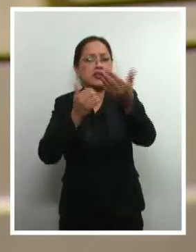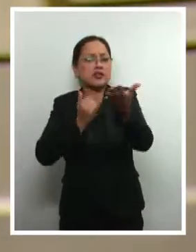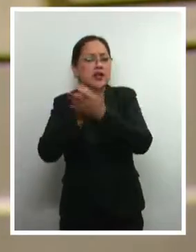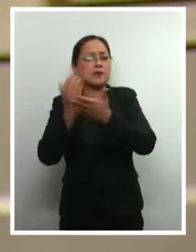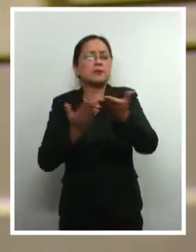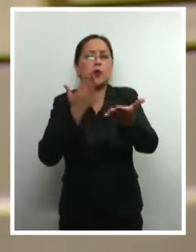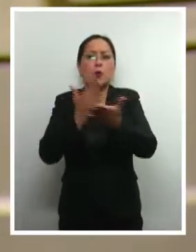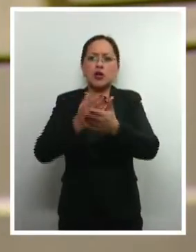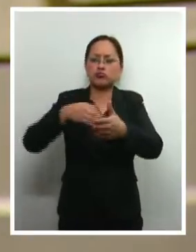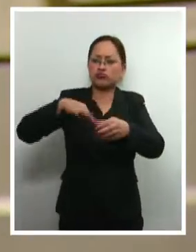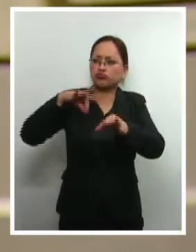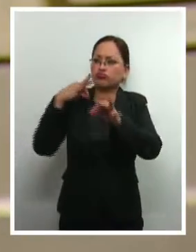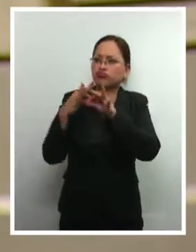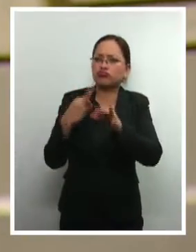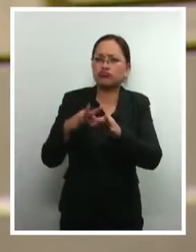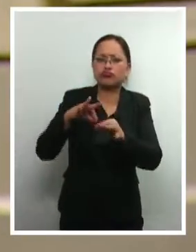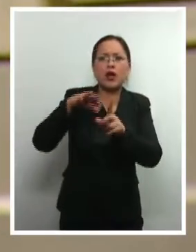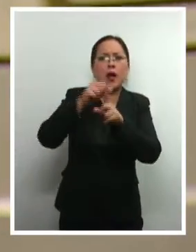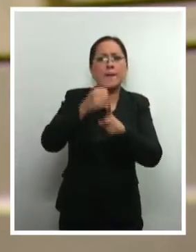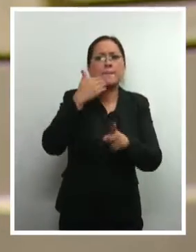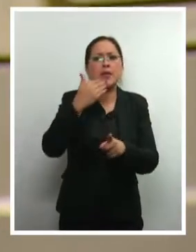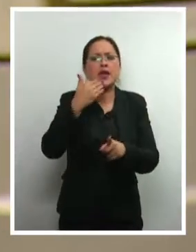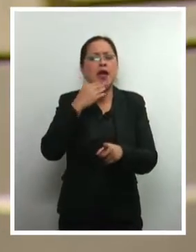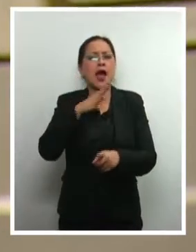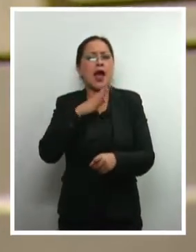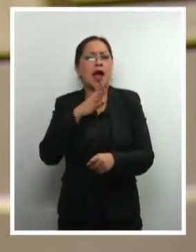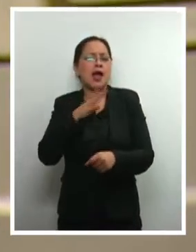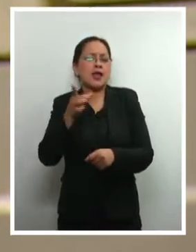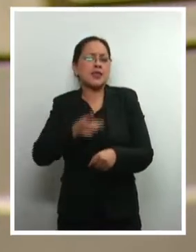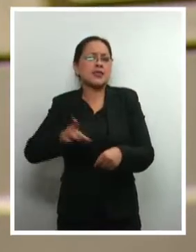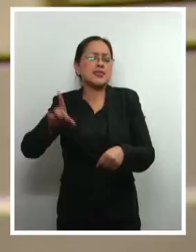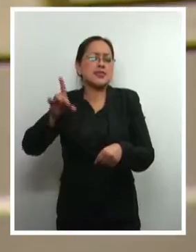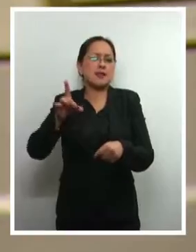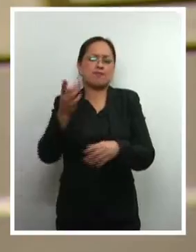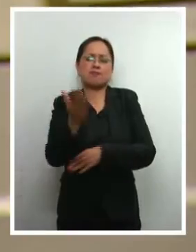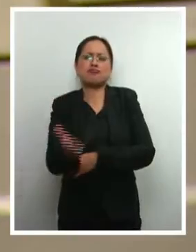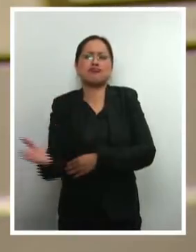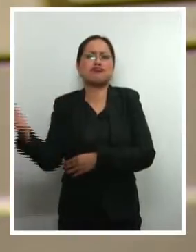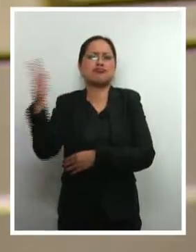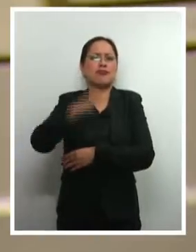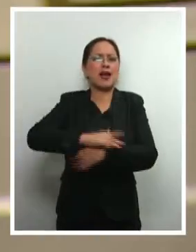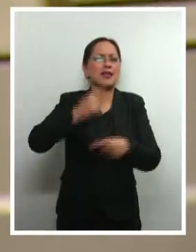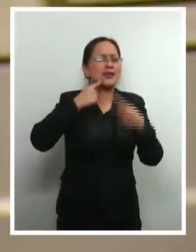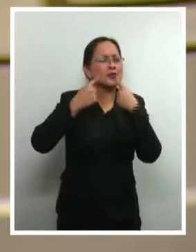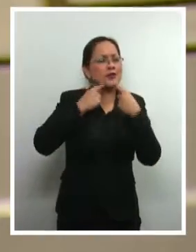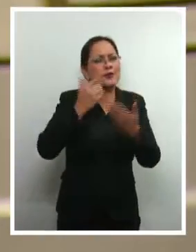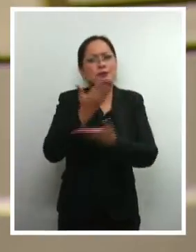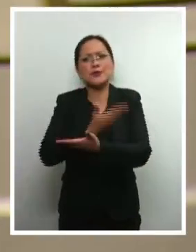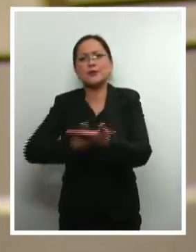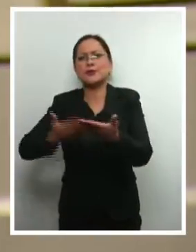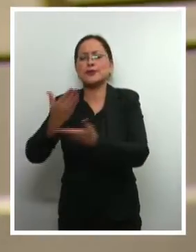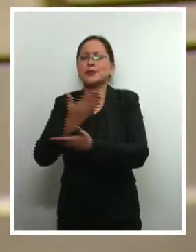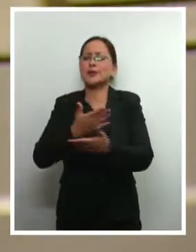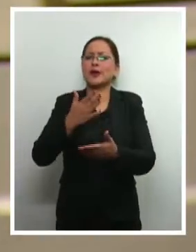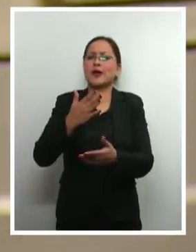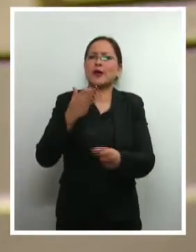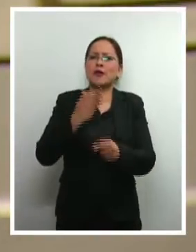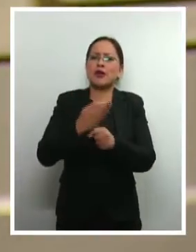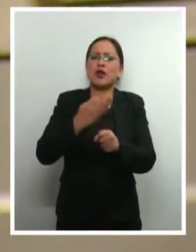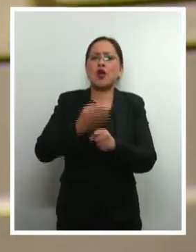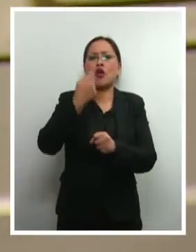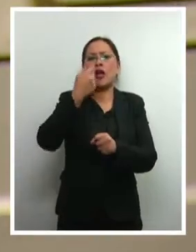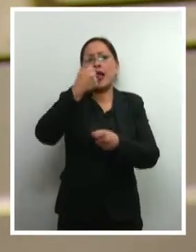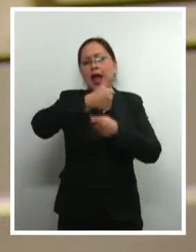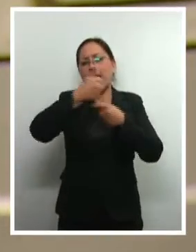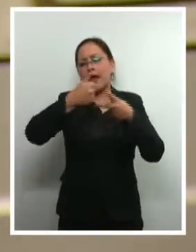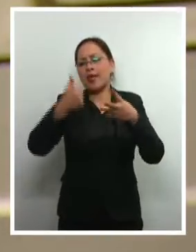dictámenes, se tienen días agotadores de discusiones, vamos a un artículo